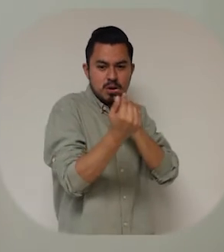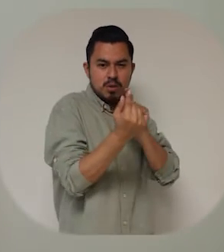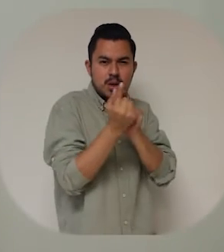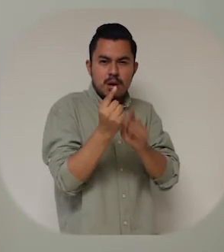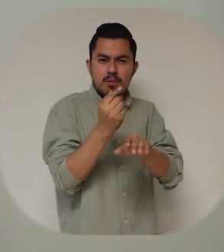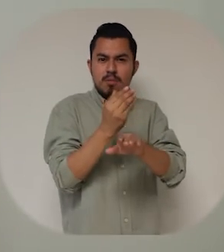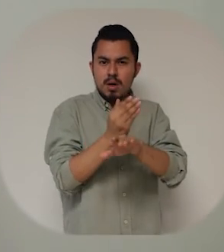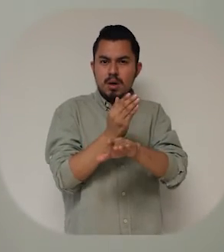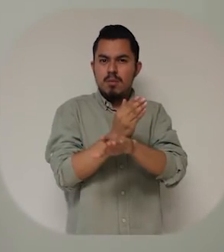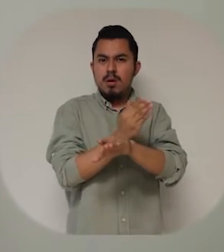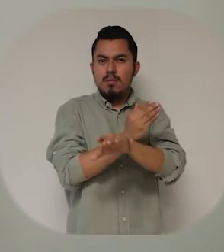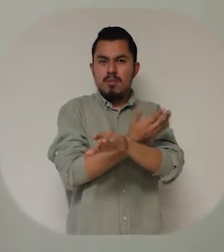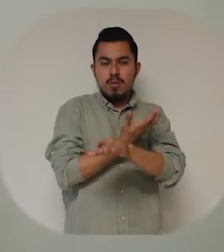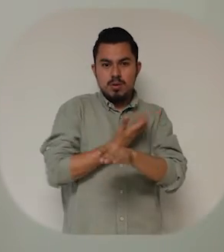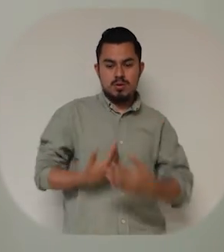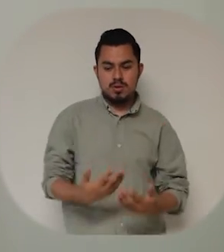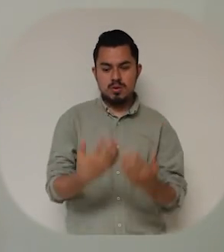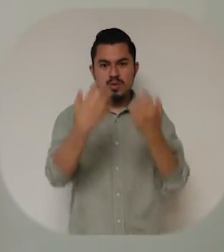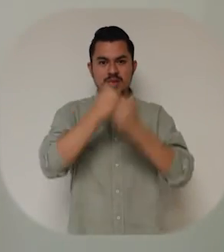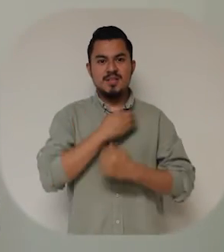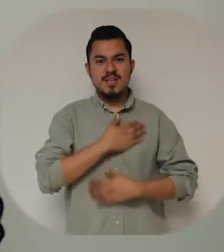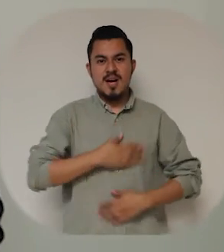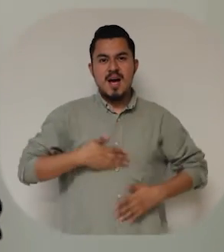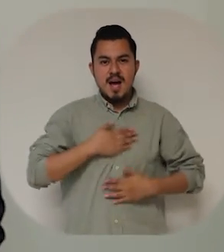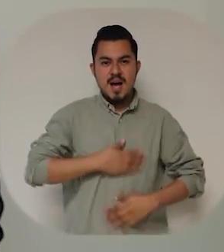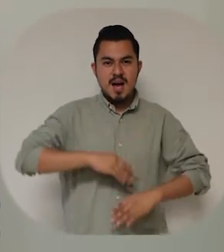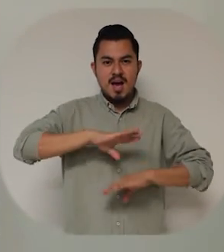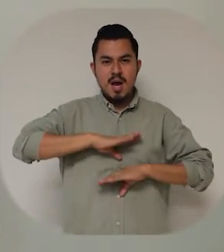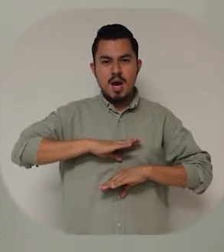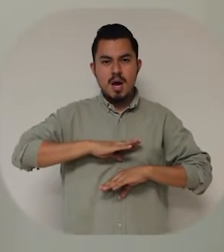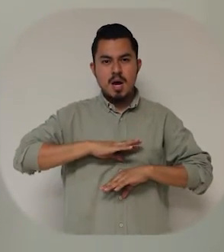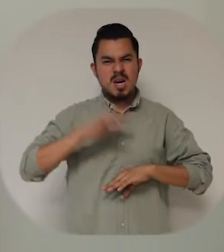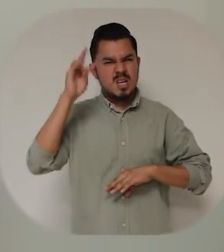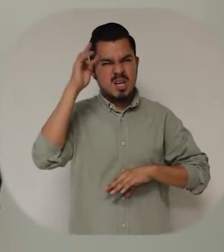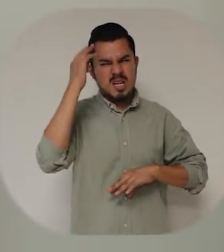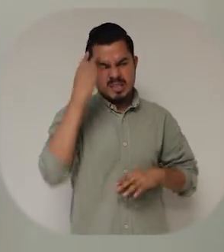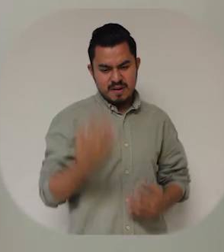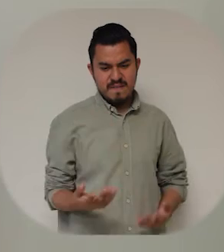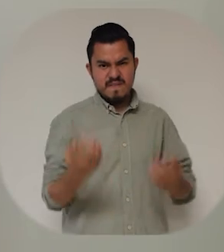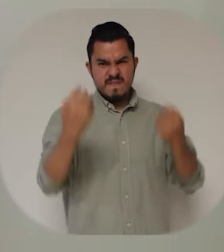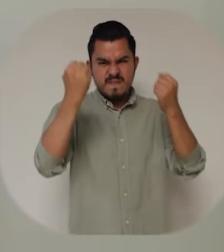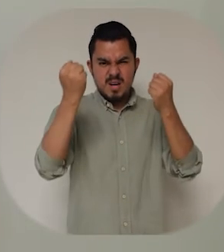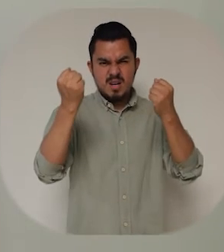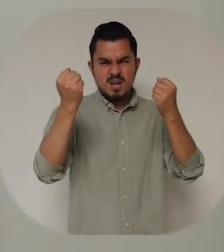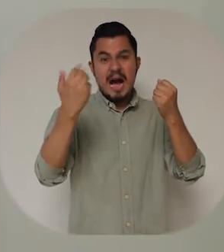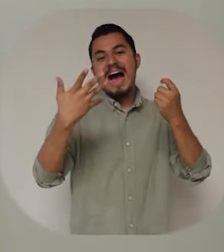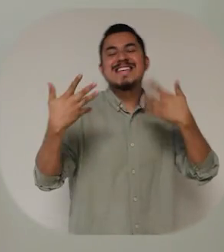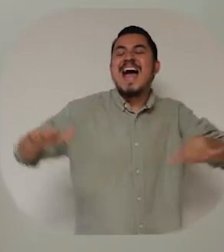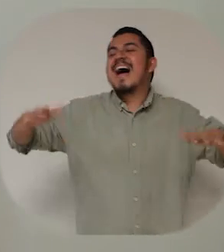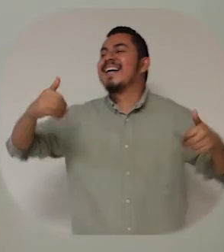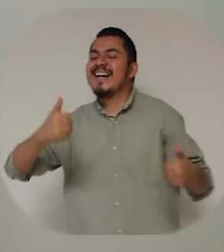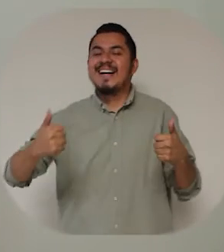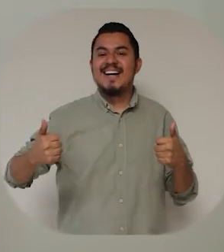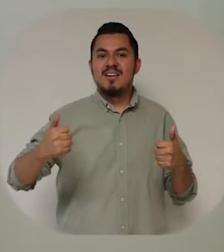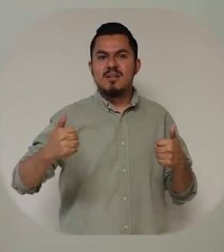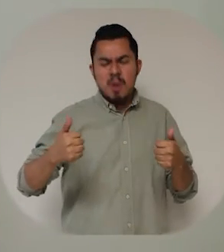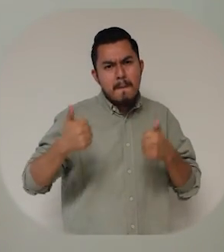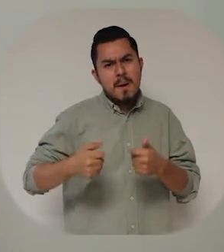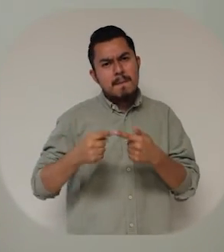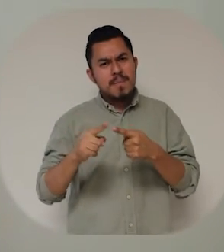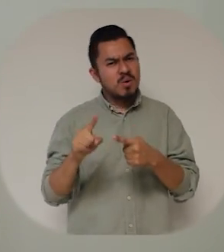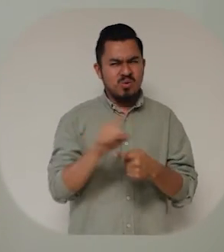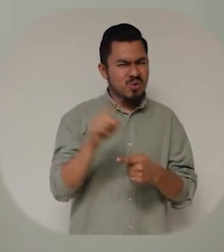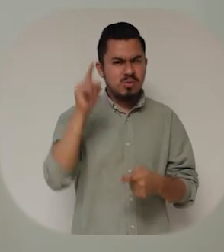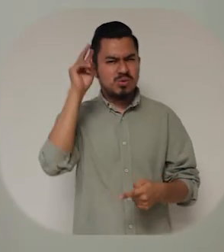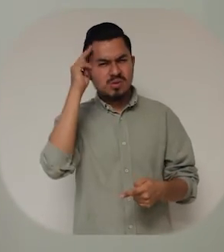de esta salvación. Esta salvación no quiere decir simplemente ahora yo estoy bien porque soy salvo, sino que es tan impresionante que debemos